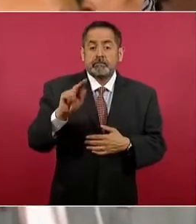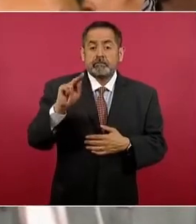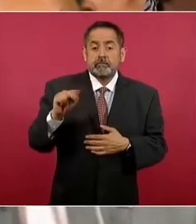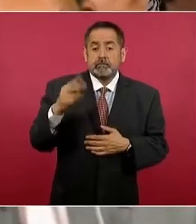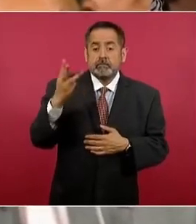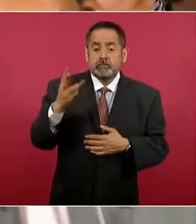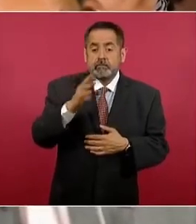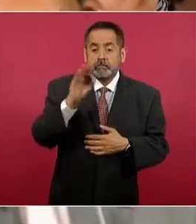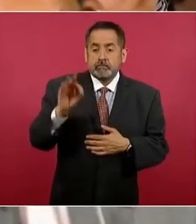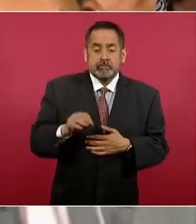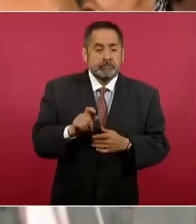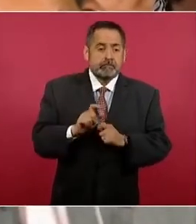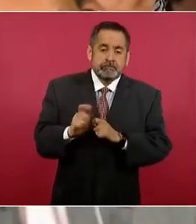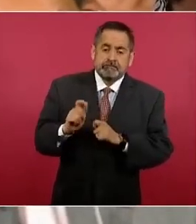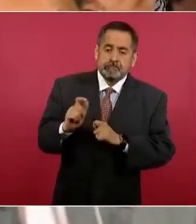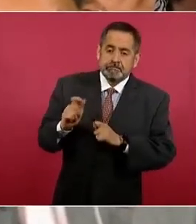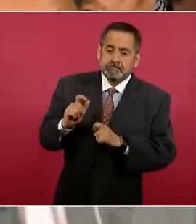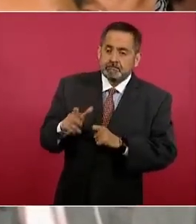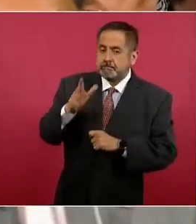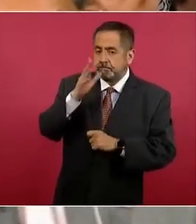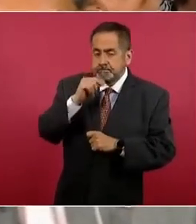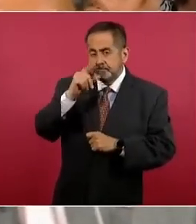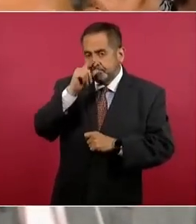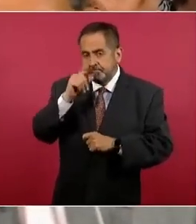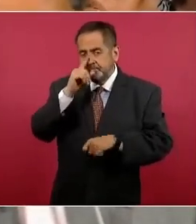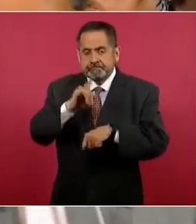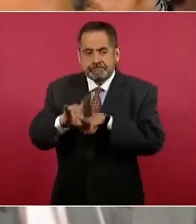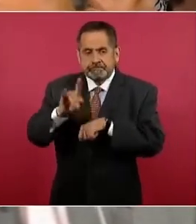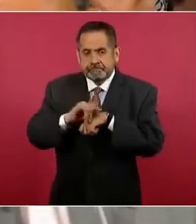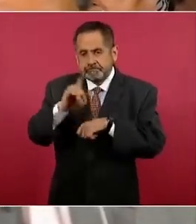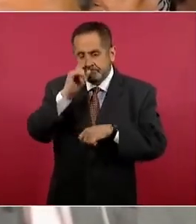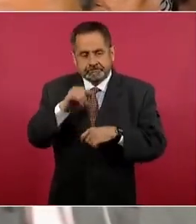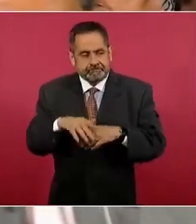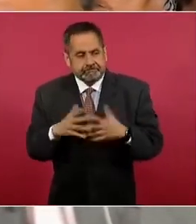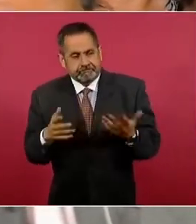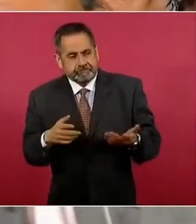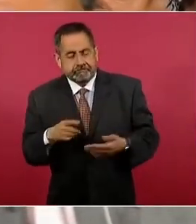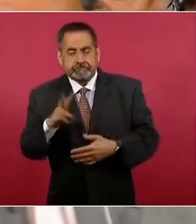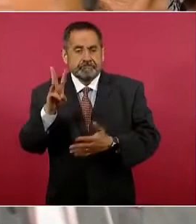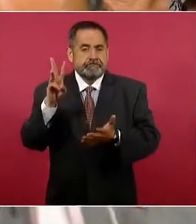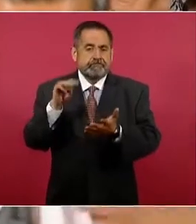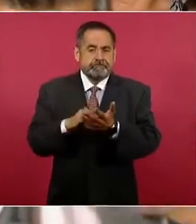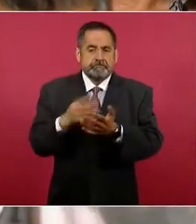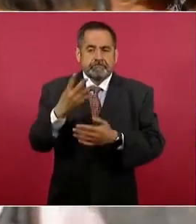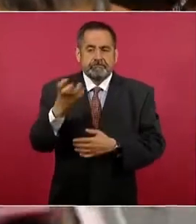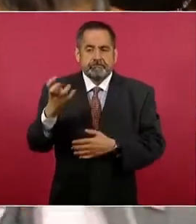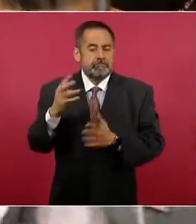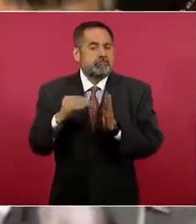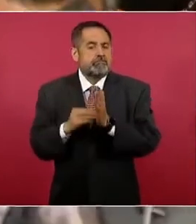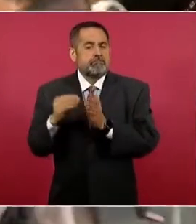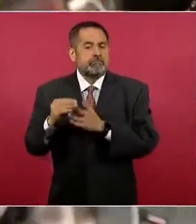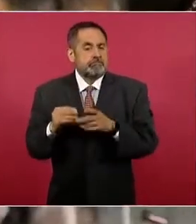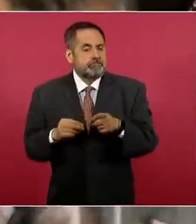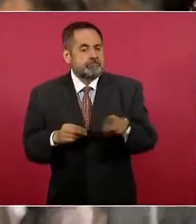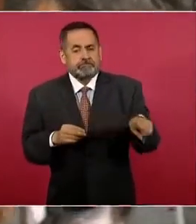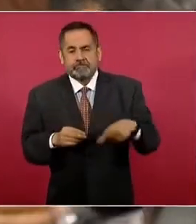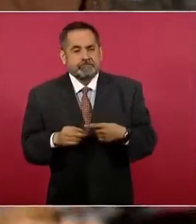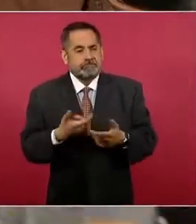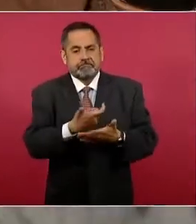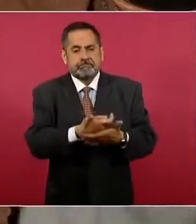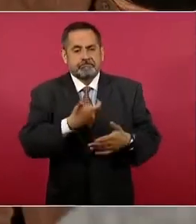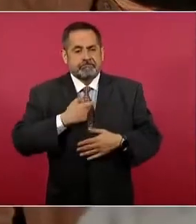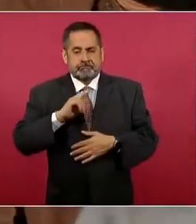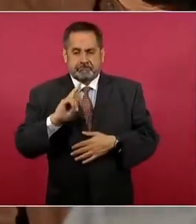logrado pagarlo total o parcialmente. ¿Qué va a pasar con esos más de 3.400 millones que no se